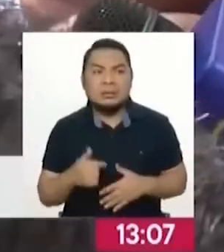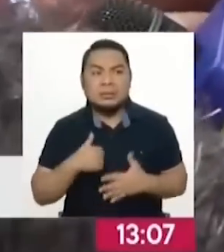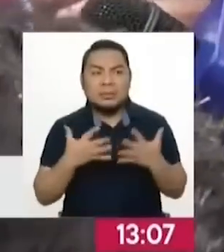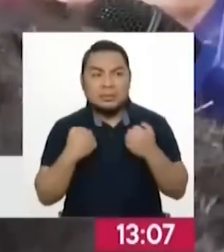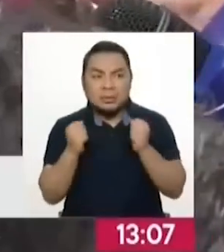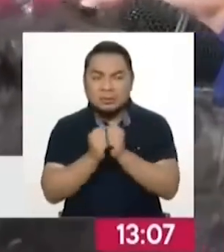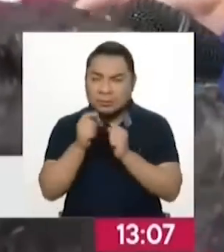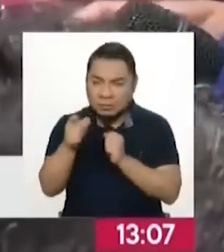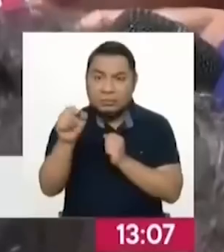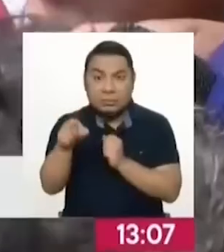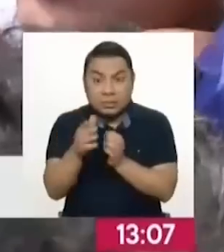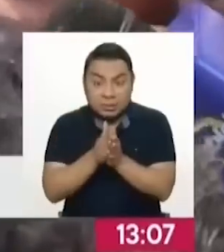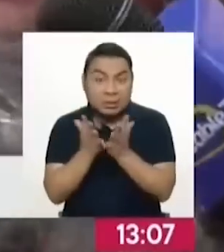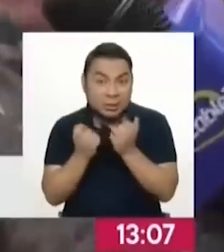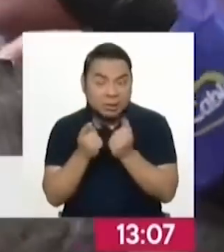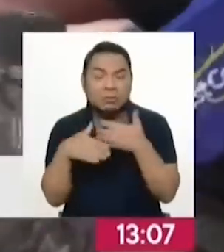contar con él, ¿ya? Si él desea.